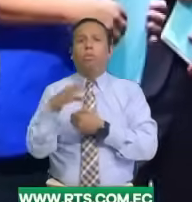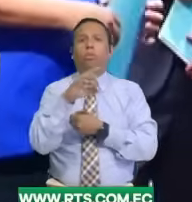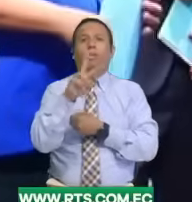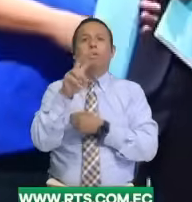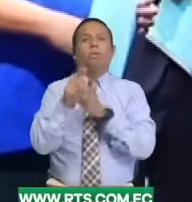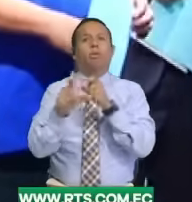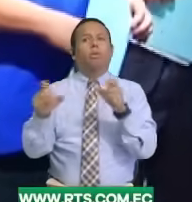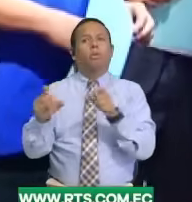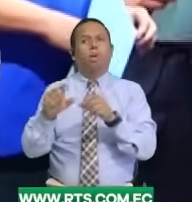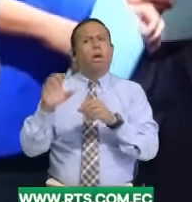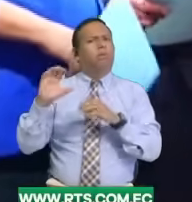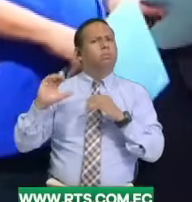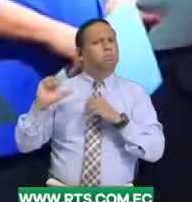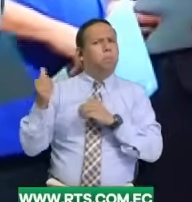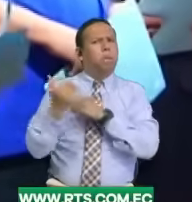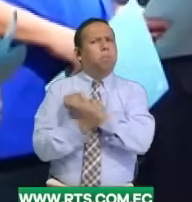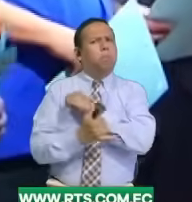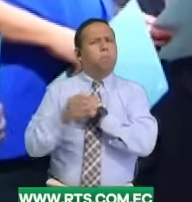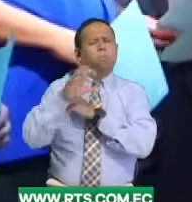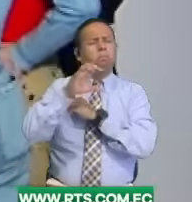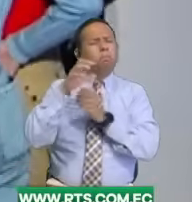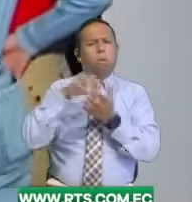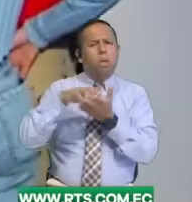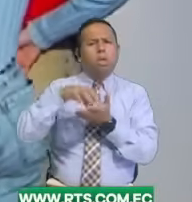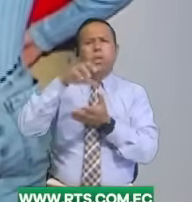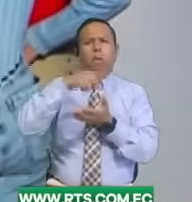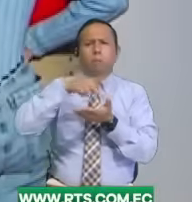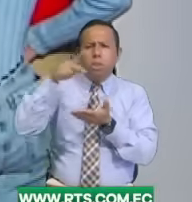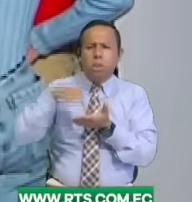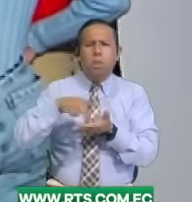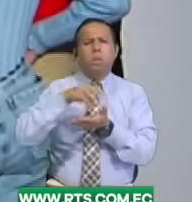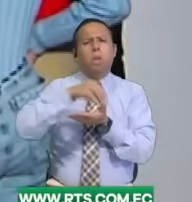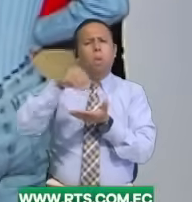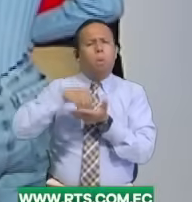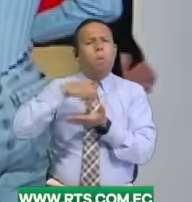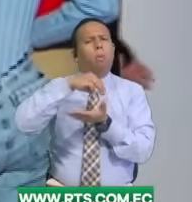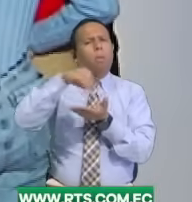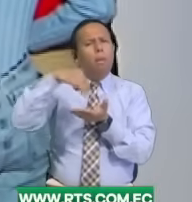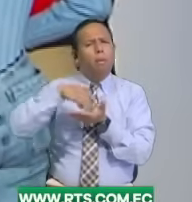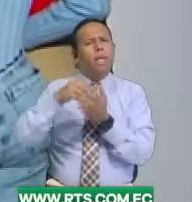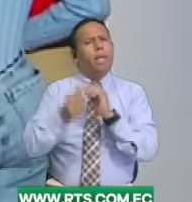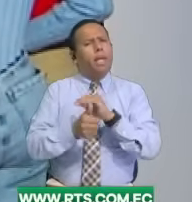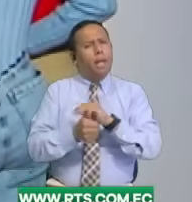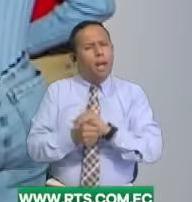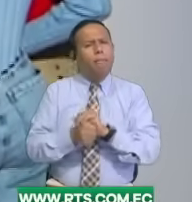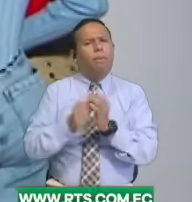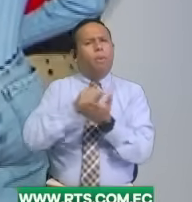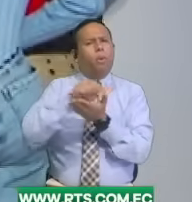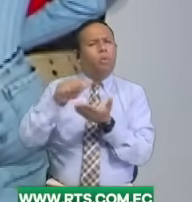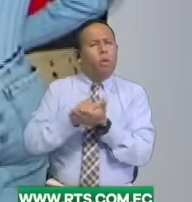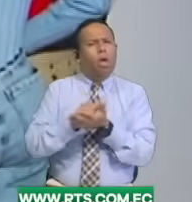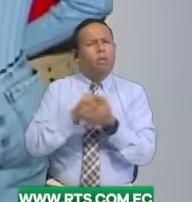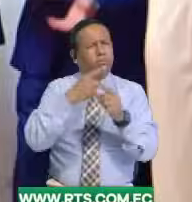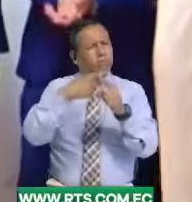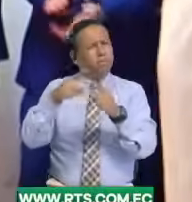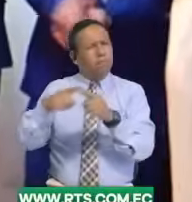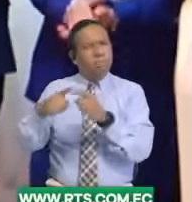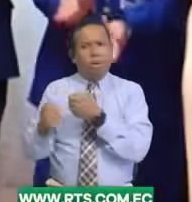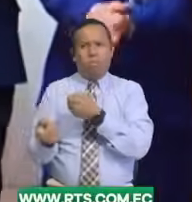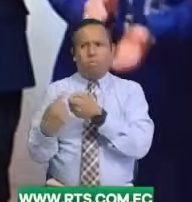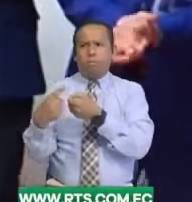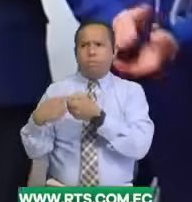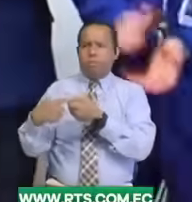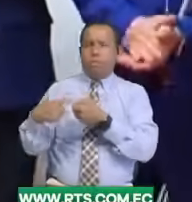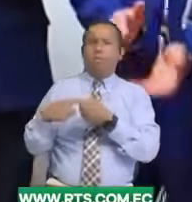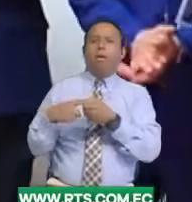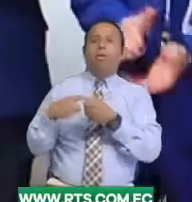participantes provenientes de diversas provincias, como Pichincha, El Oro, Manabí, Galápagos, Azuay, entre otras. En esta